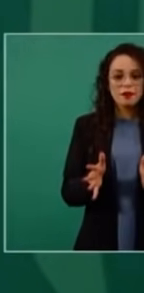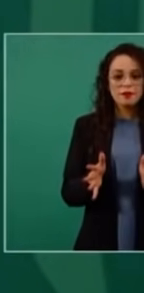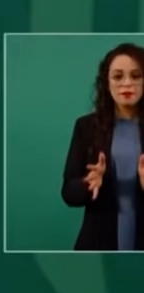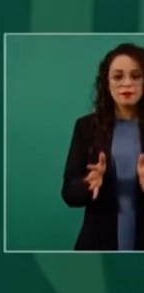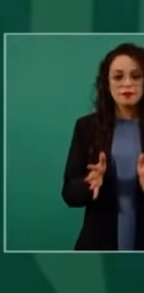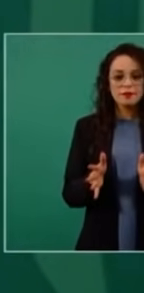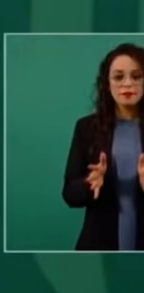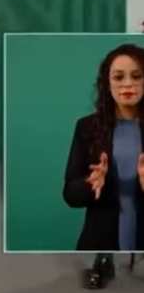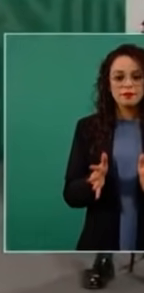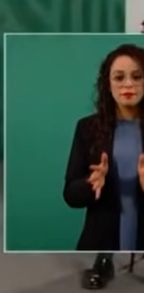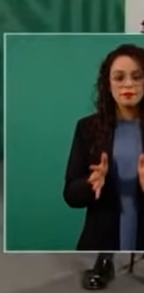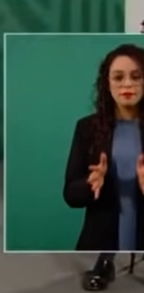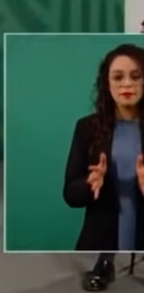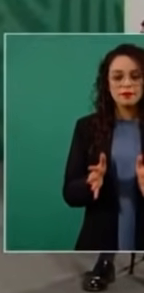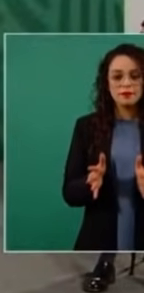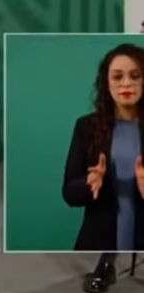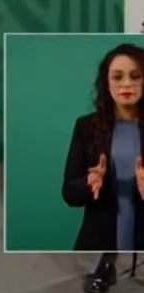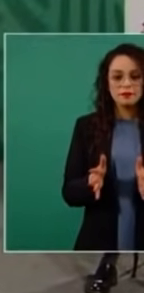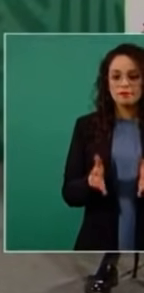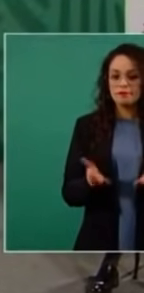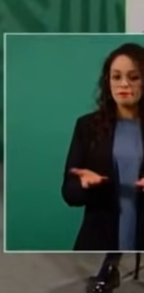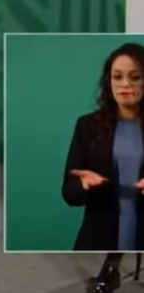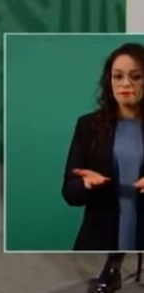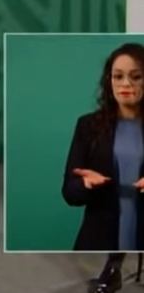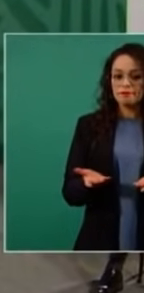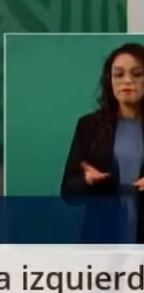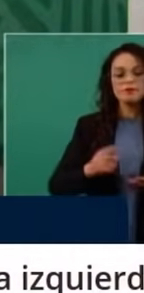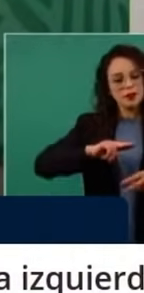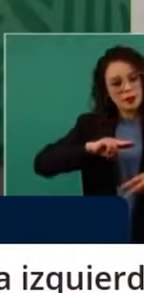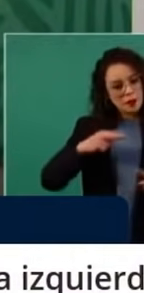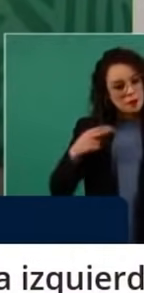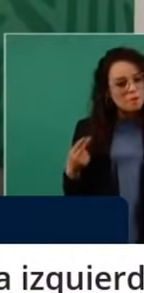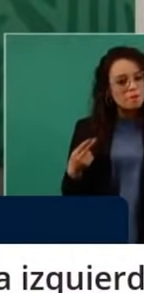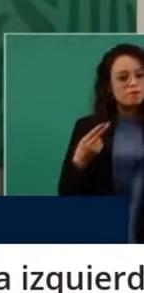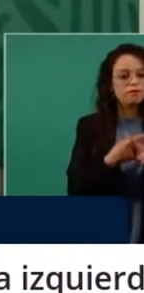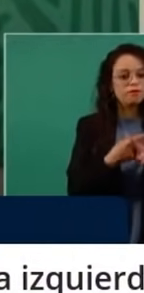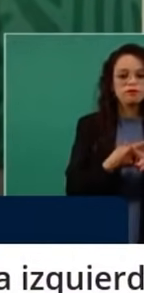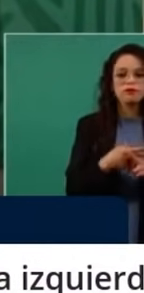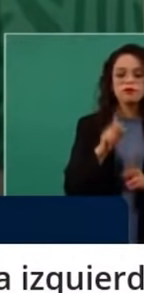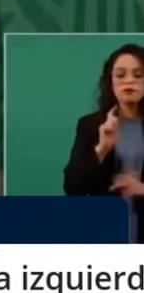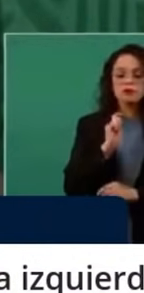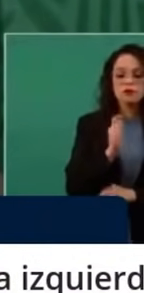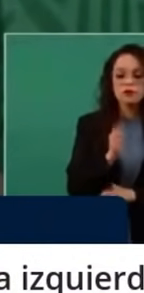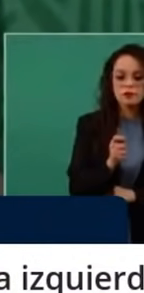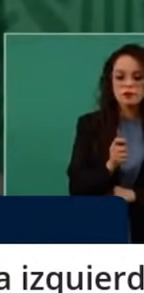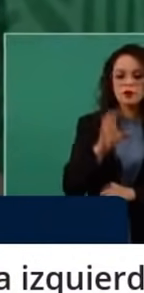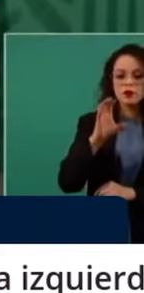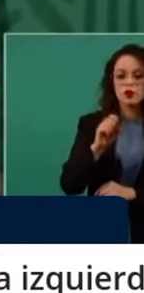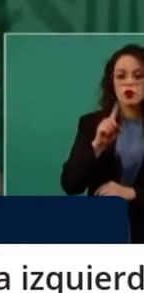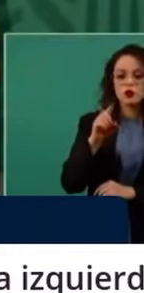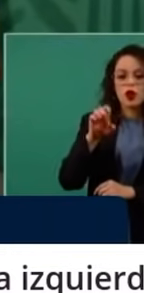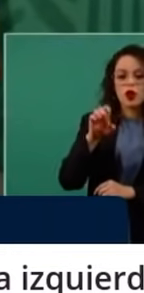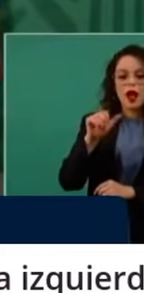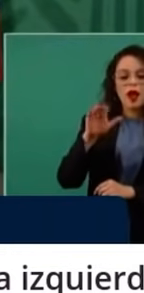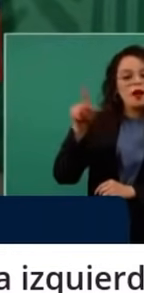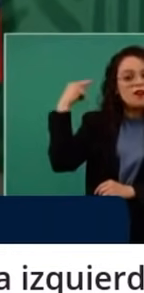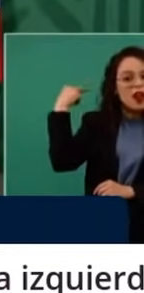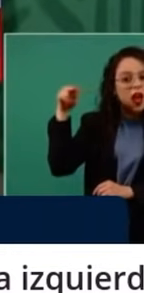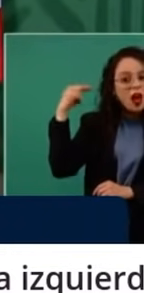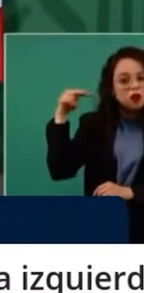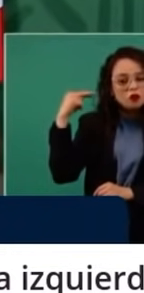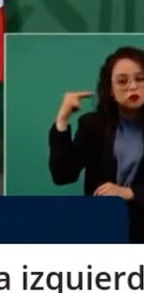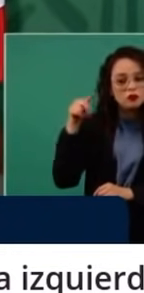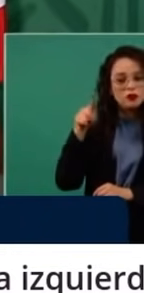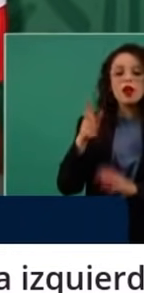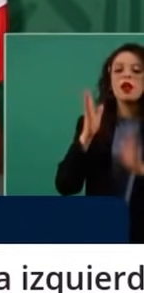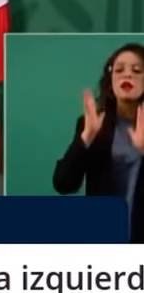mismo ha dicho, ¿verdad? O sea, se ha postulado como como informador principal de lo que